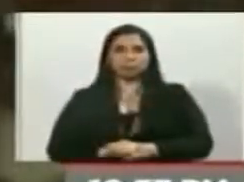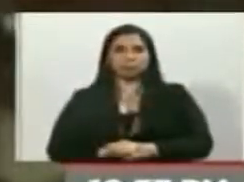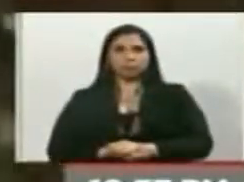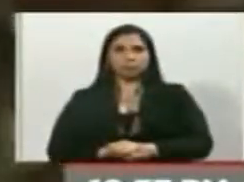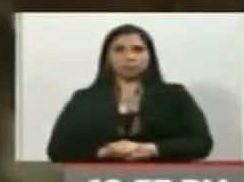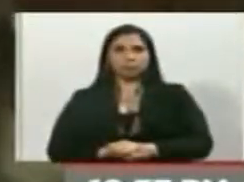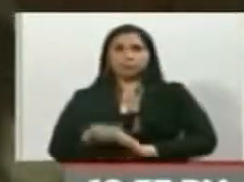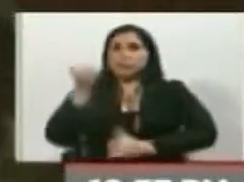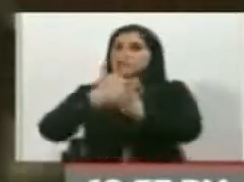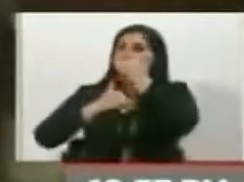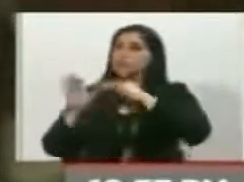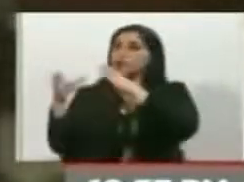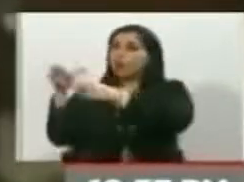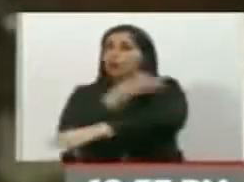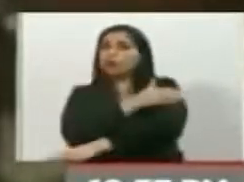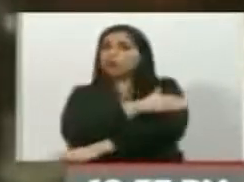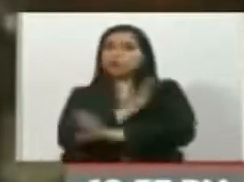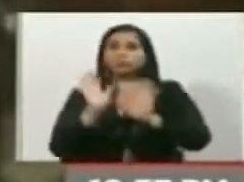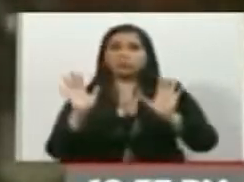Están muy equivocados